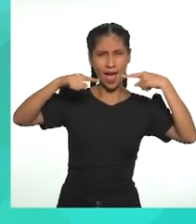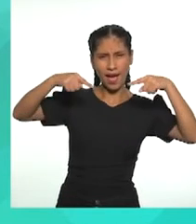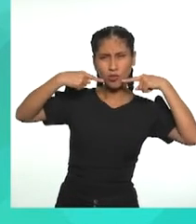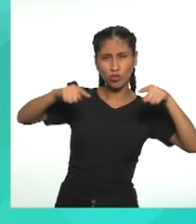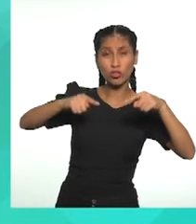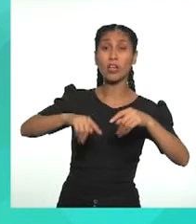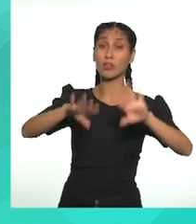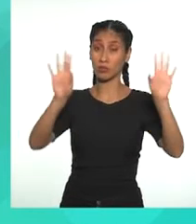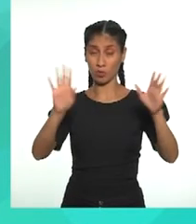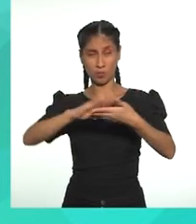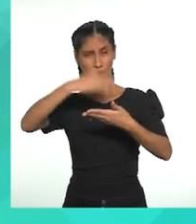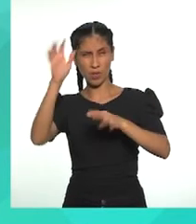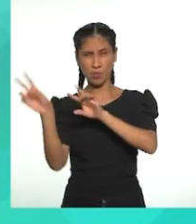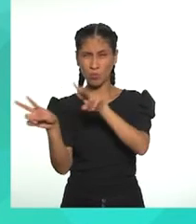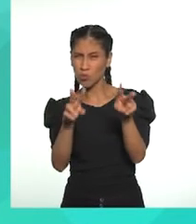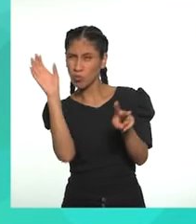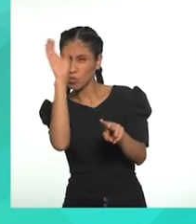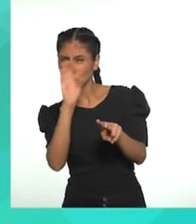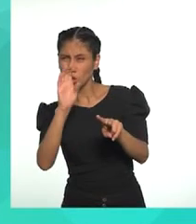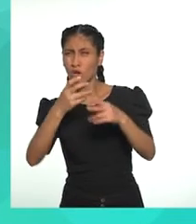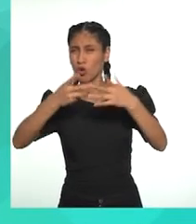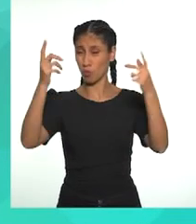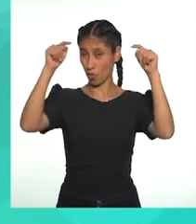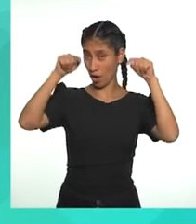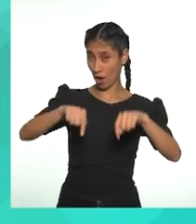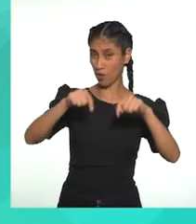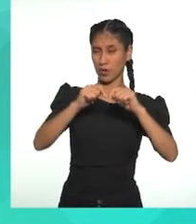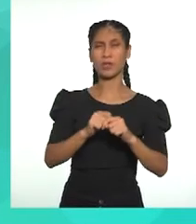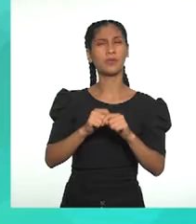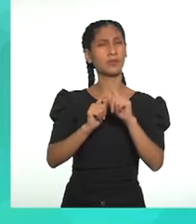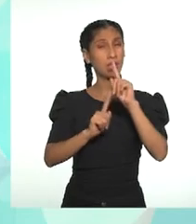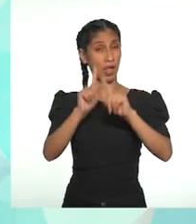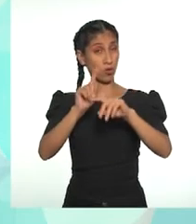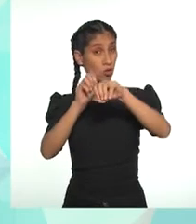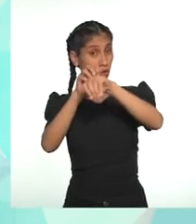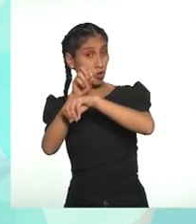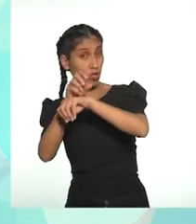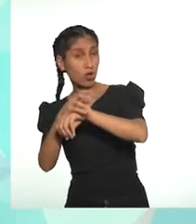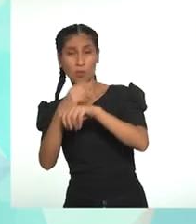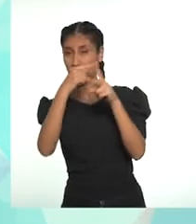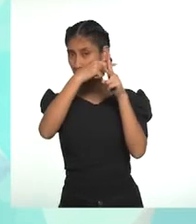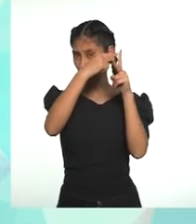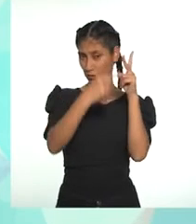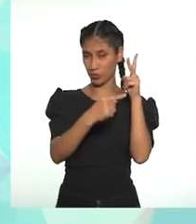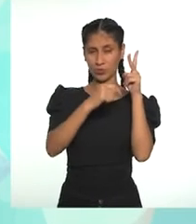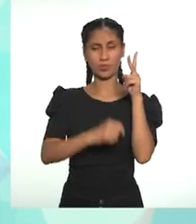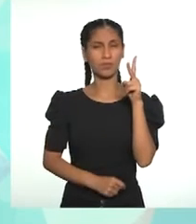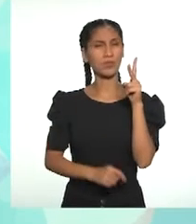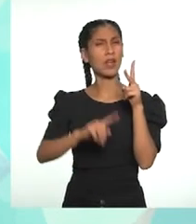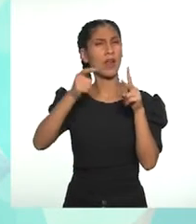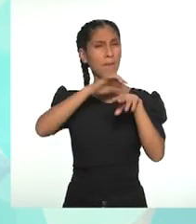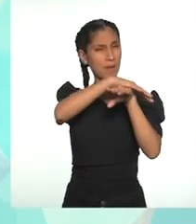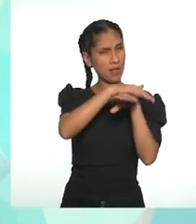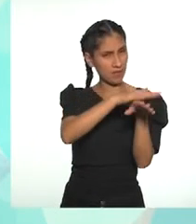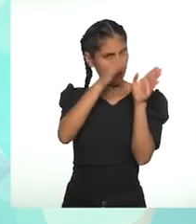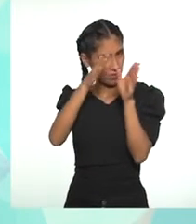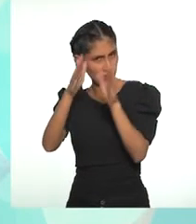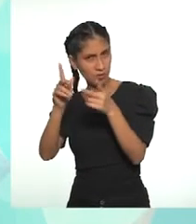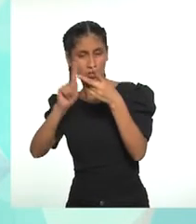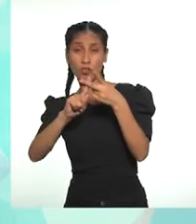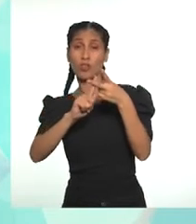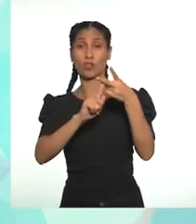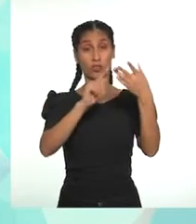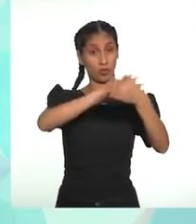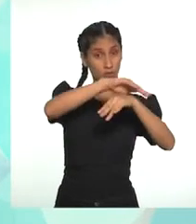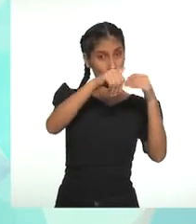medio para que el texto llegue a los destinatarios elegidos. En este programa brindaremos orientaciones para los dos primeros pasos, la